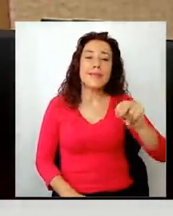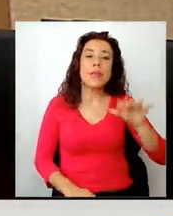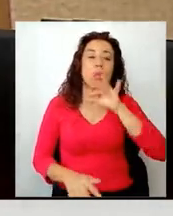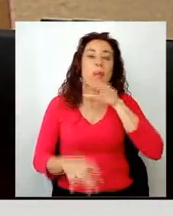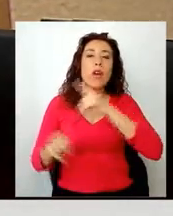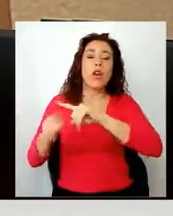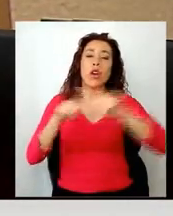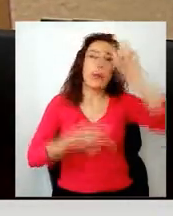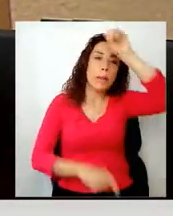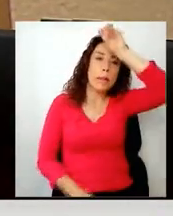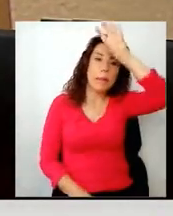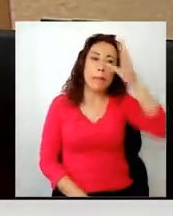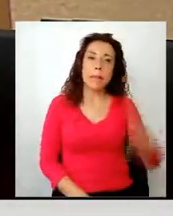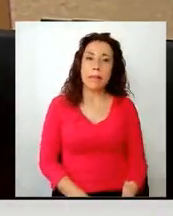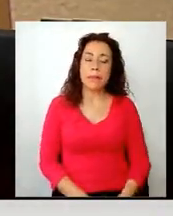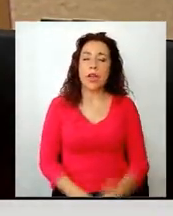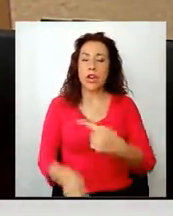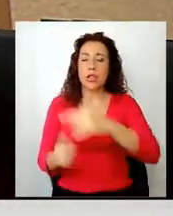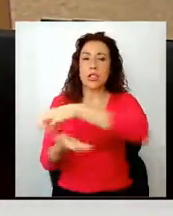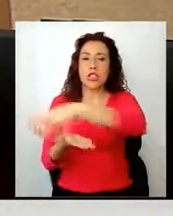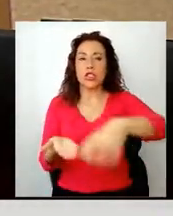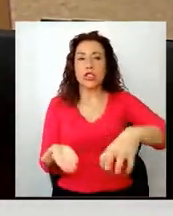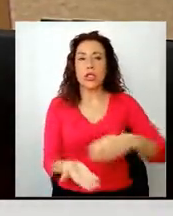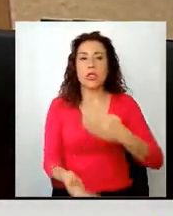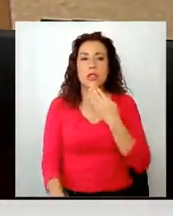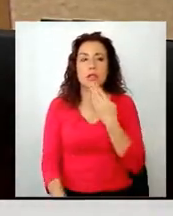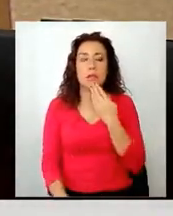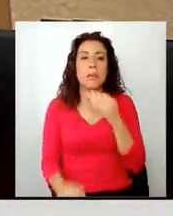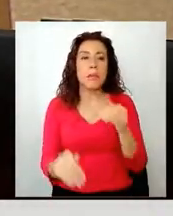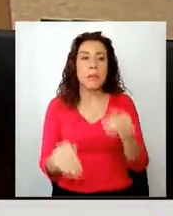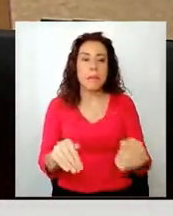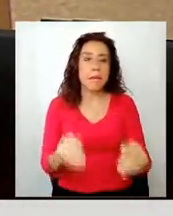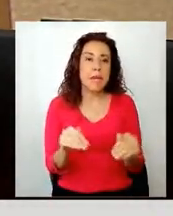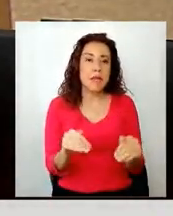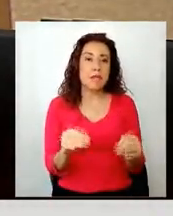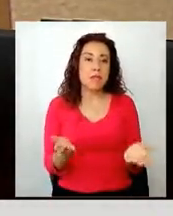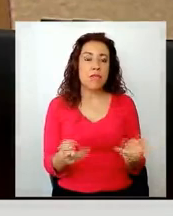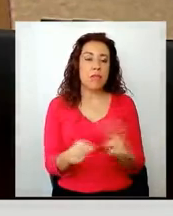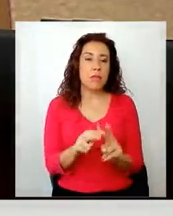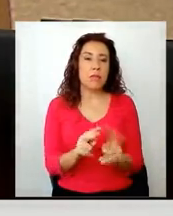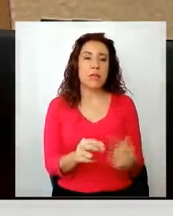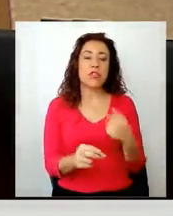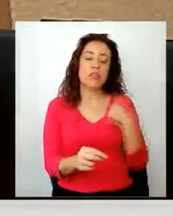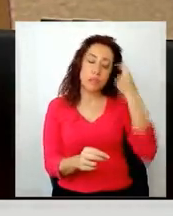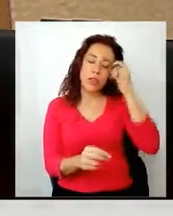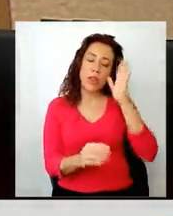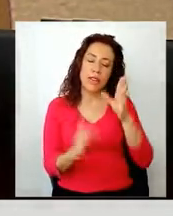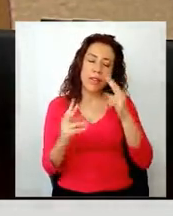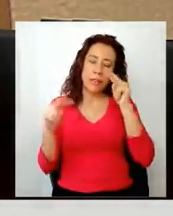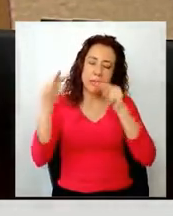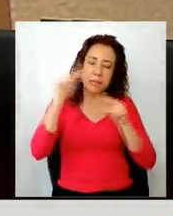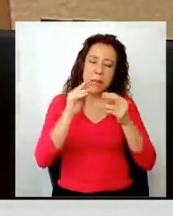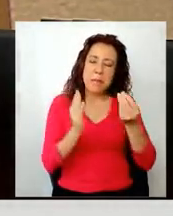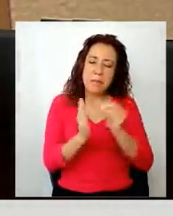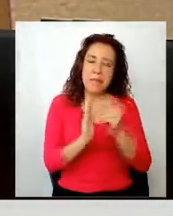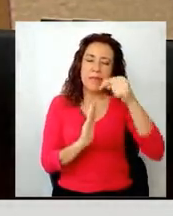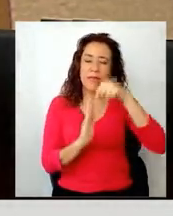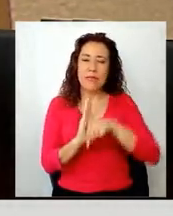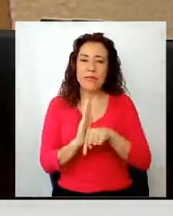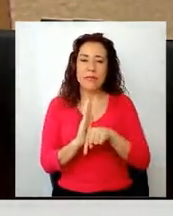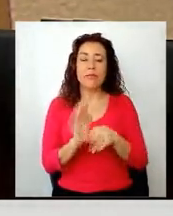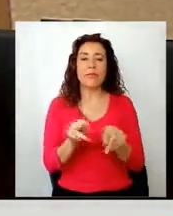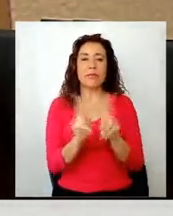ciudades también existe la misma disposición creo que hay que ir más al fondo en algún momento en esta materia